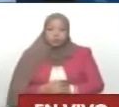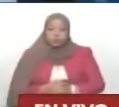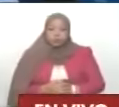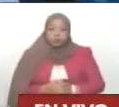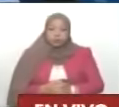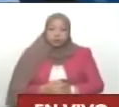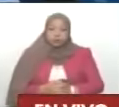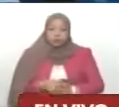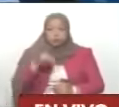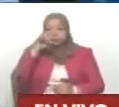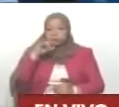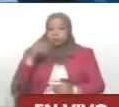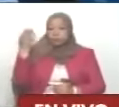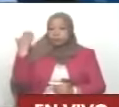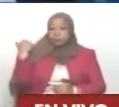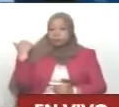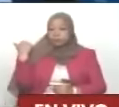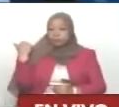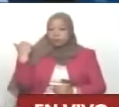El año pasado,